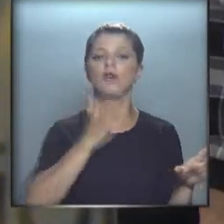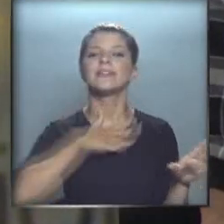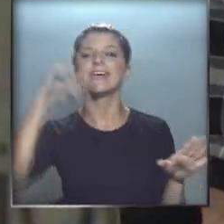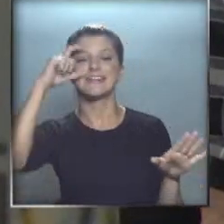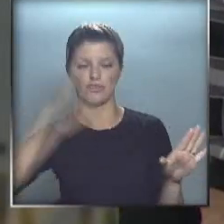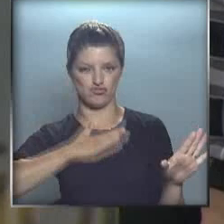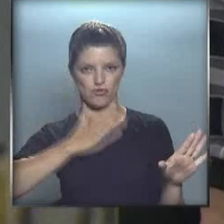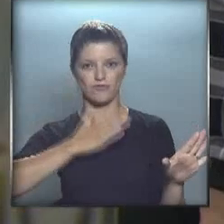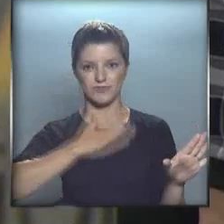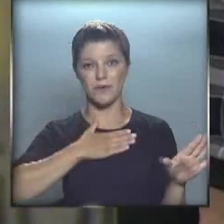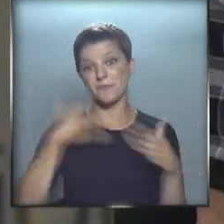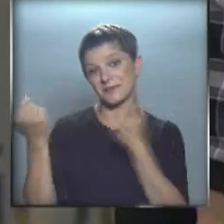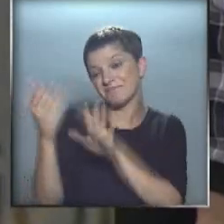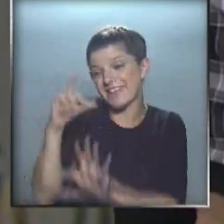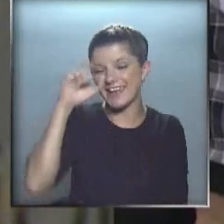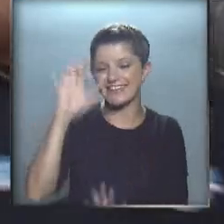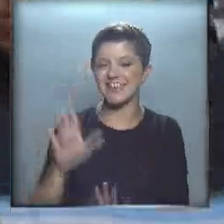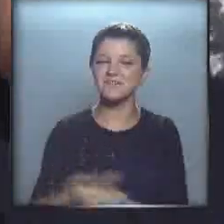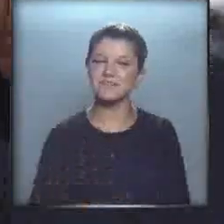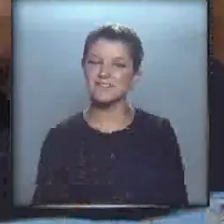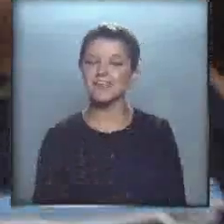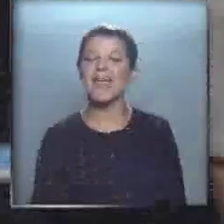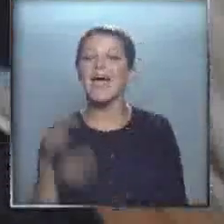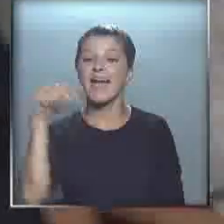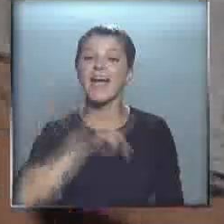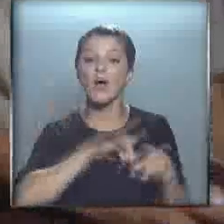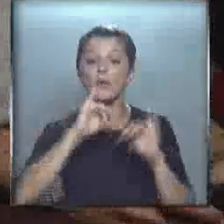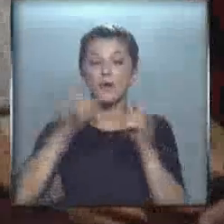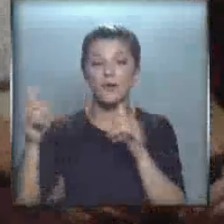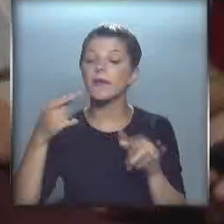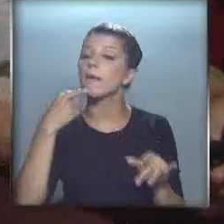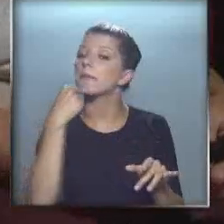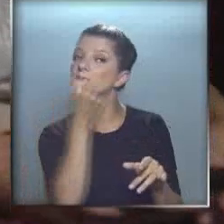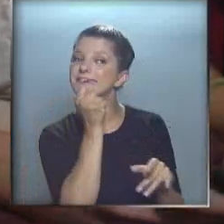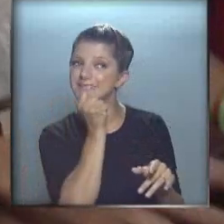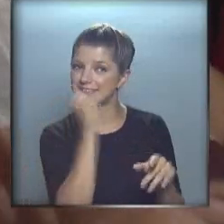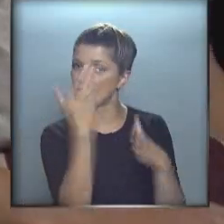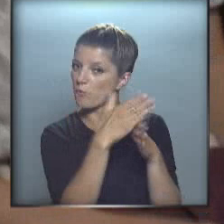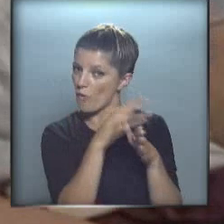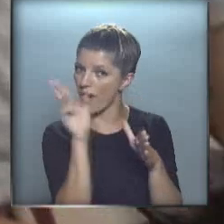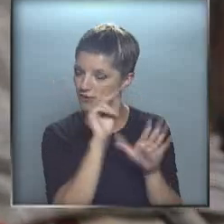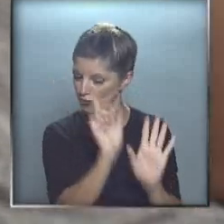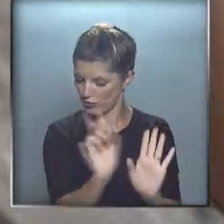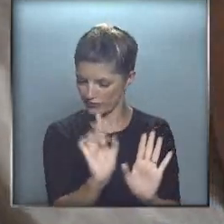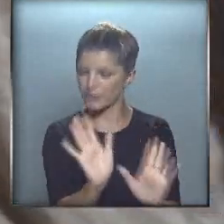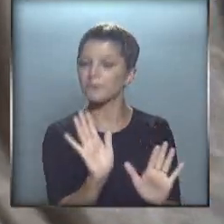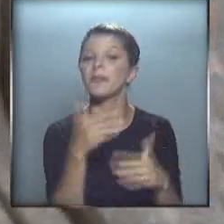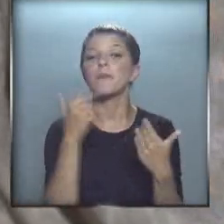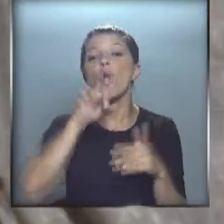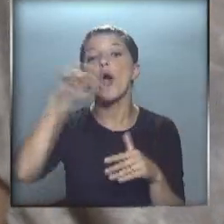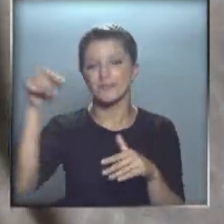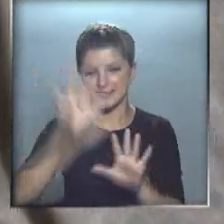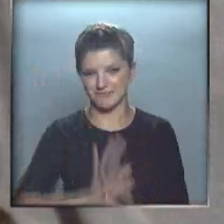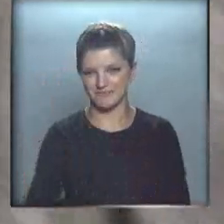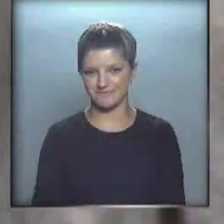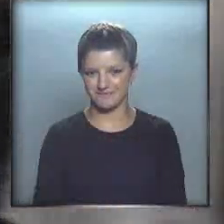Vamos acá. Les quiero preguntar a los chicos. Acá estoy, estamos acá con los chicos, que no vale preguntarles si tienen novio las chicas. No vale. Después de eso, lo que quieras preguntar, lo que